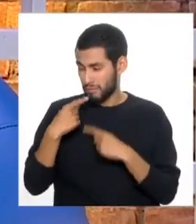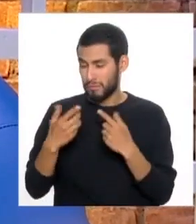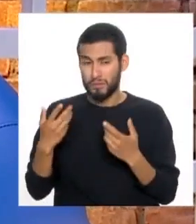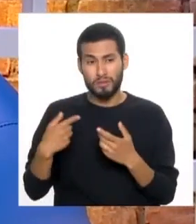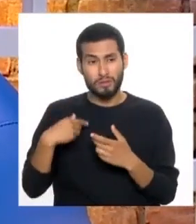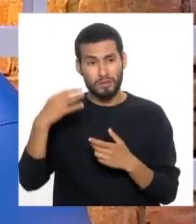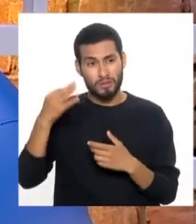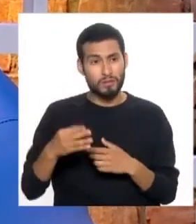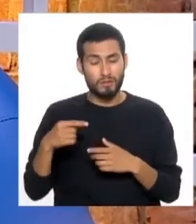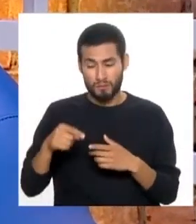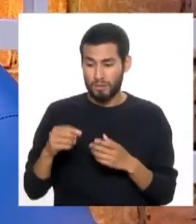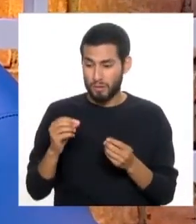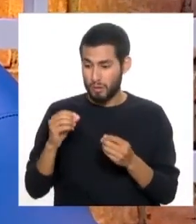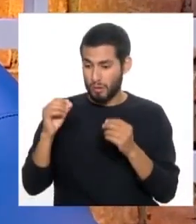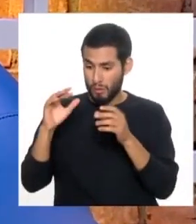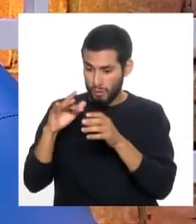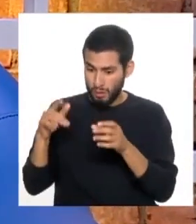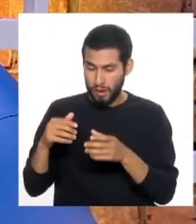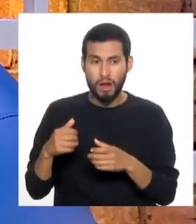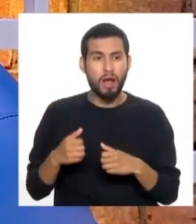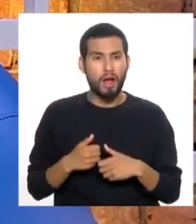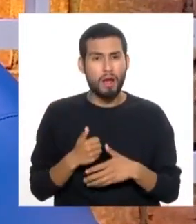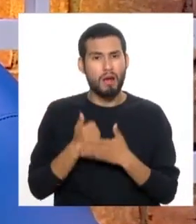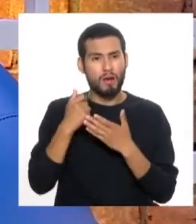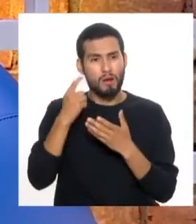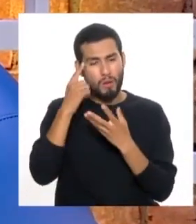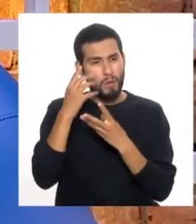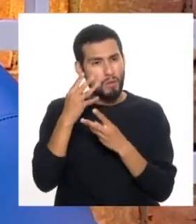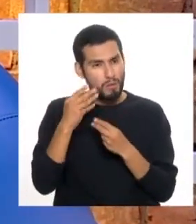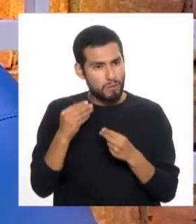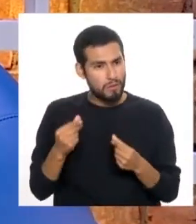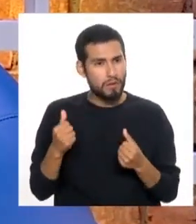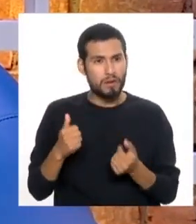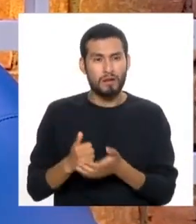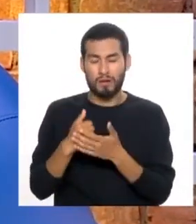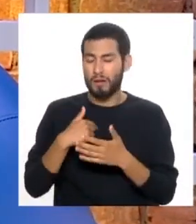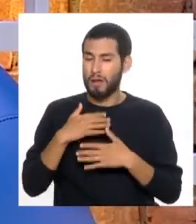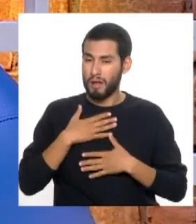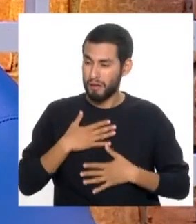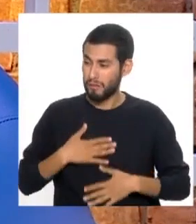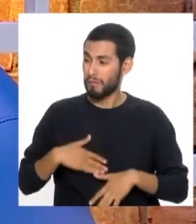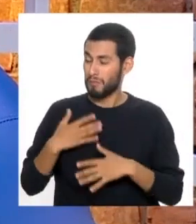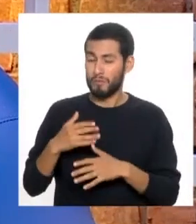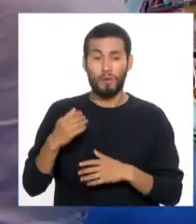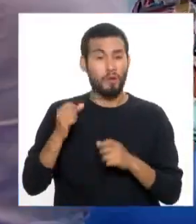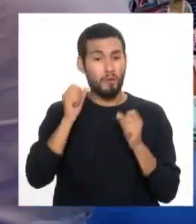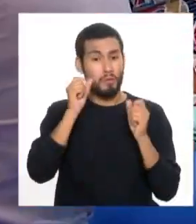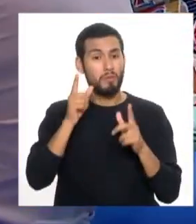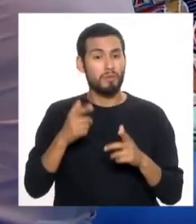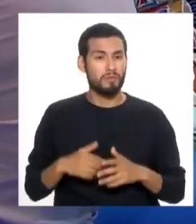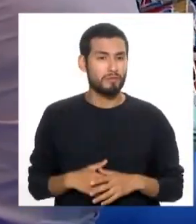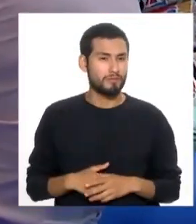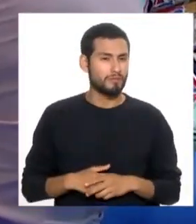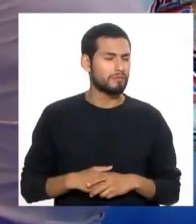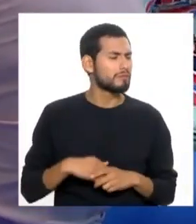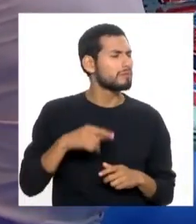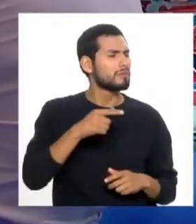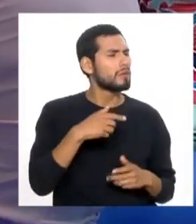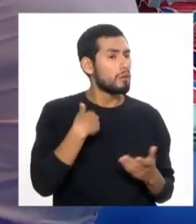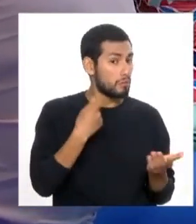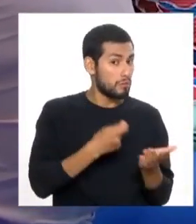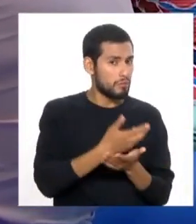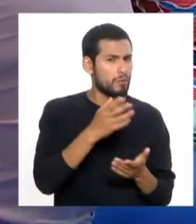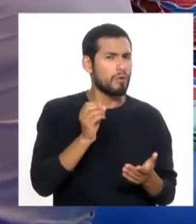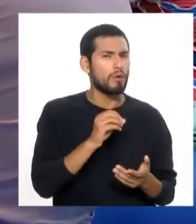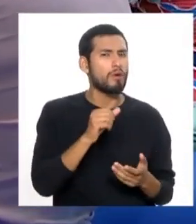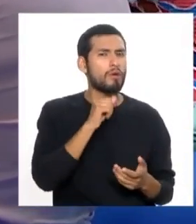en absolutamente nada. Este cambio de luz es bastante terapéutico. Wow. Esto calma bastante. ¡Qué increíble! ¿Y uno puede adquirirlo o está en